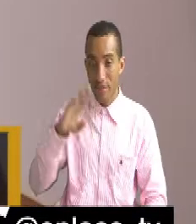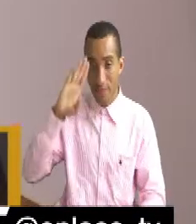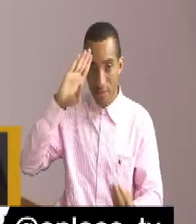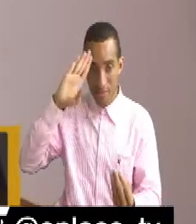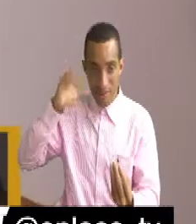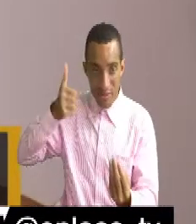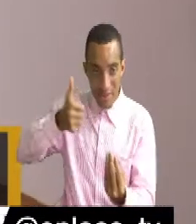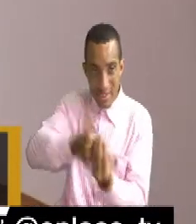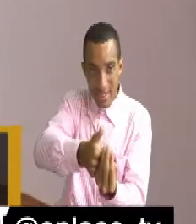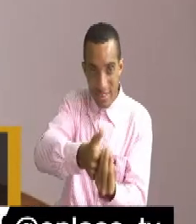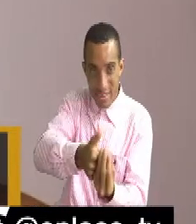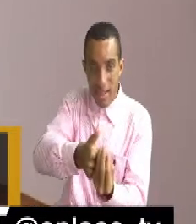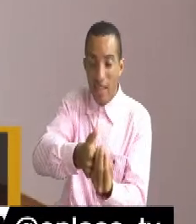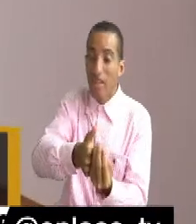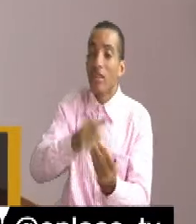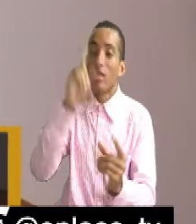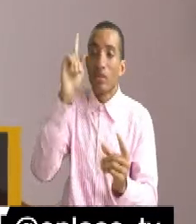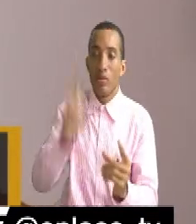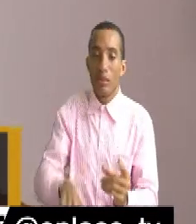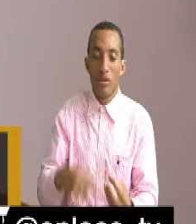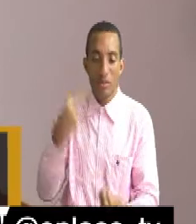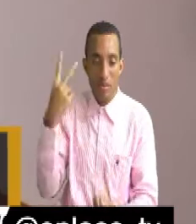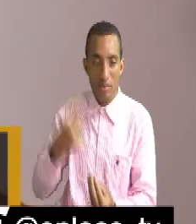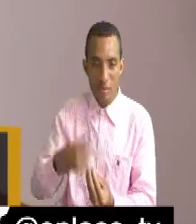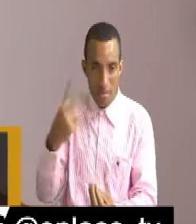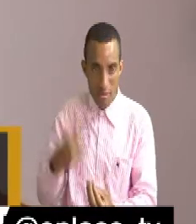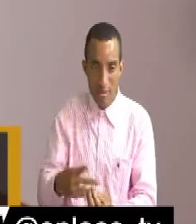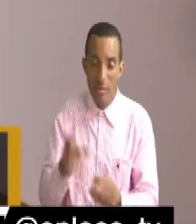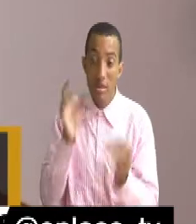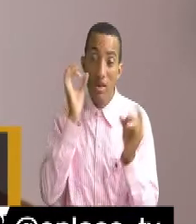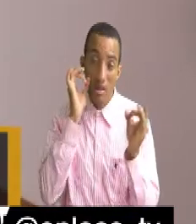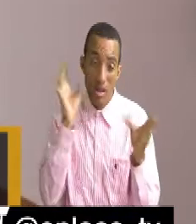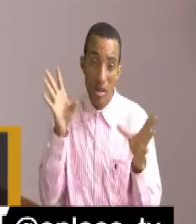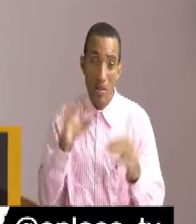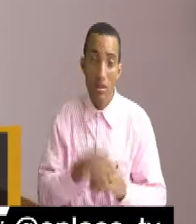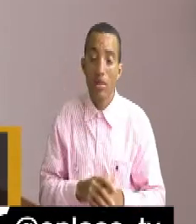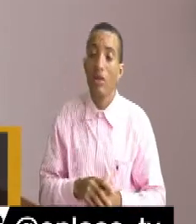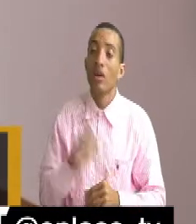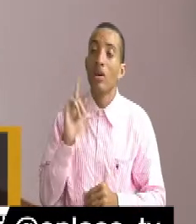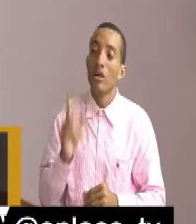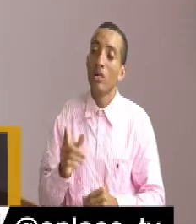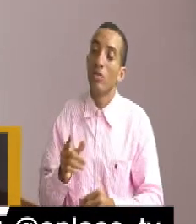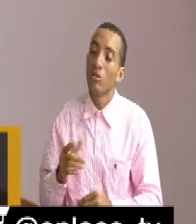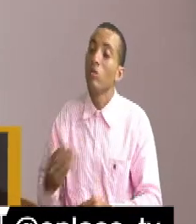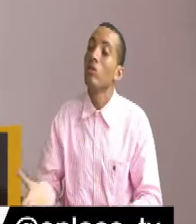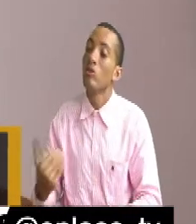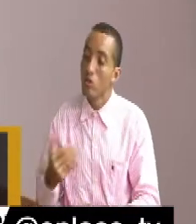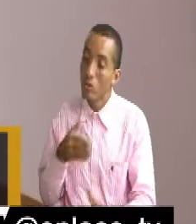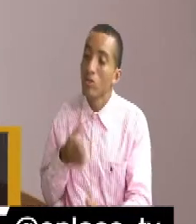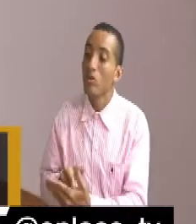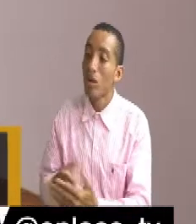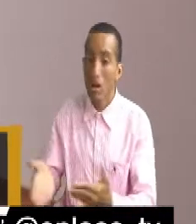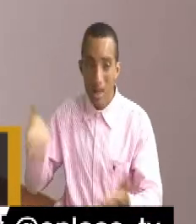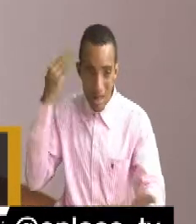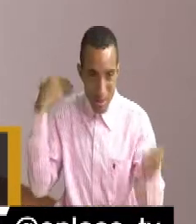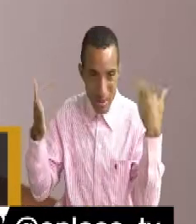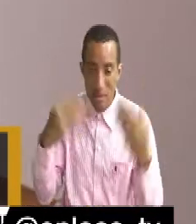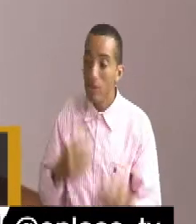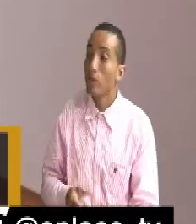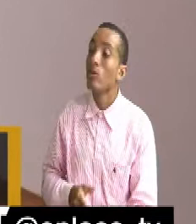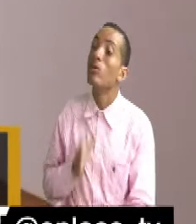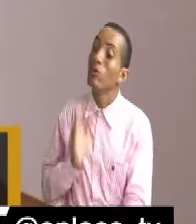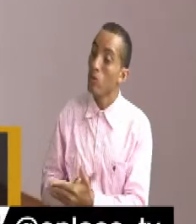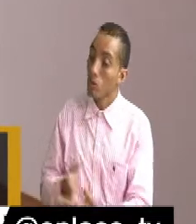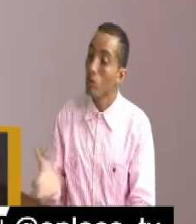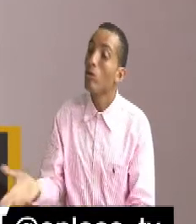BACRINES. Y esos diferentes grupos han estado extorsionando a todos los campesinos del sur de Bolívar, a los